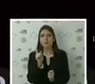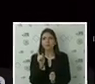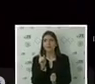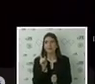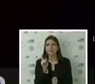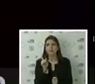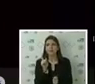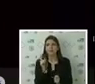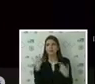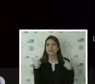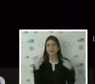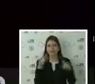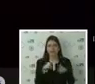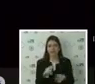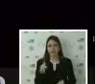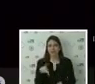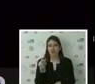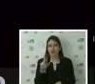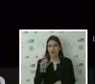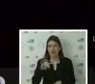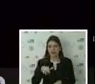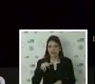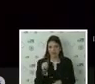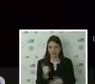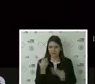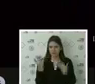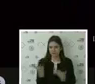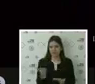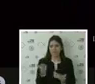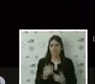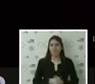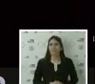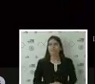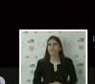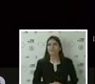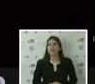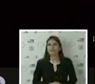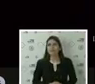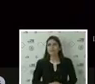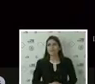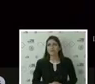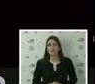la maestra Karina García. Adelante, maestra.